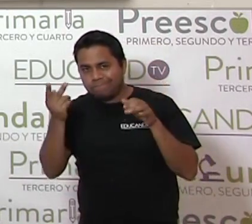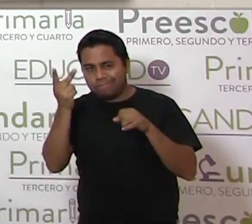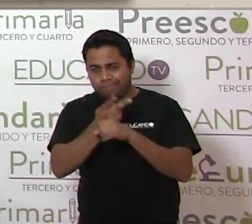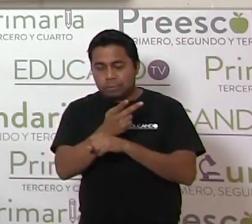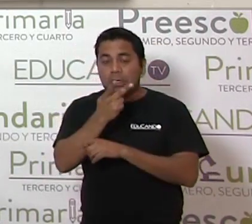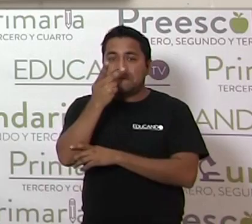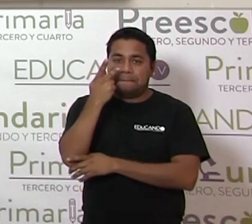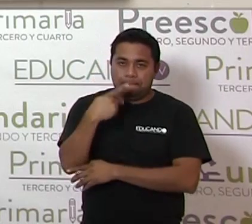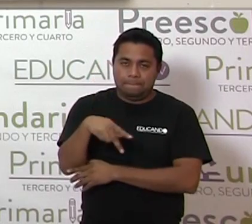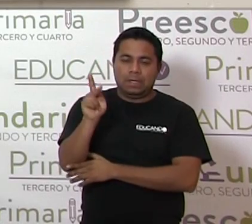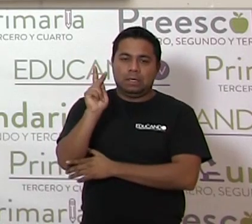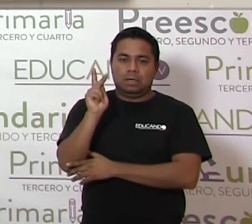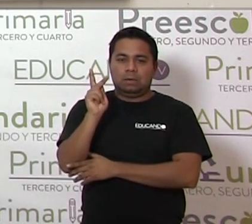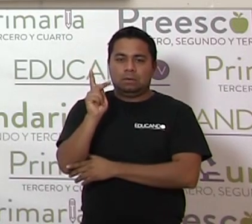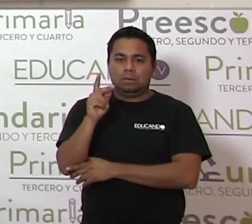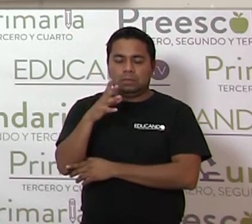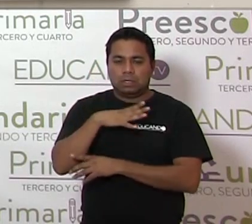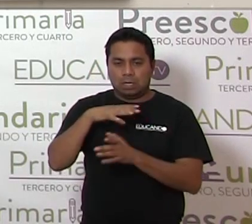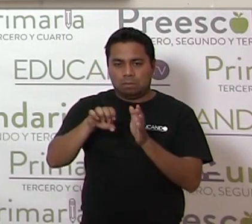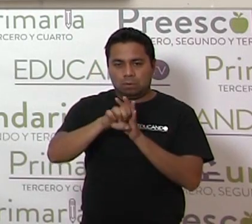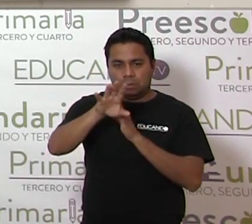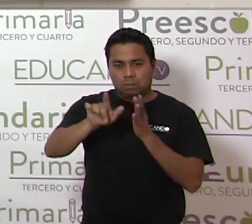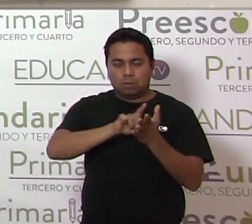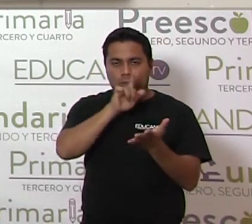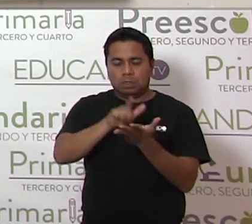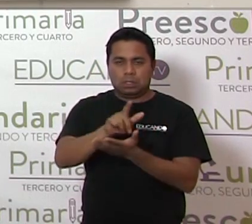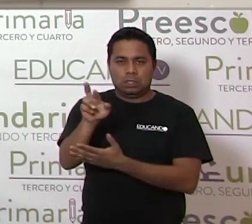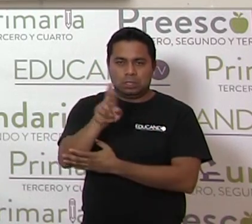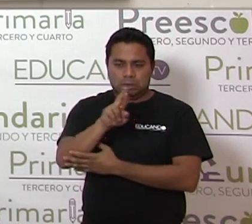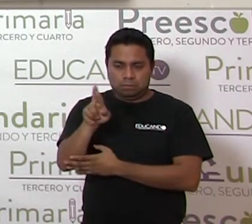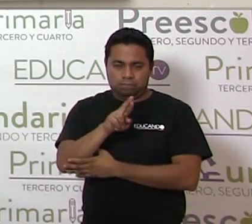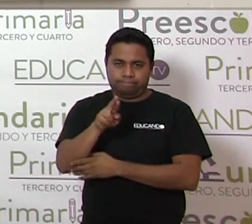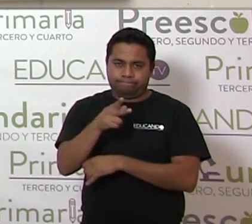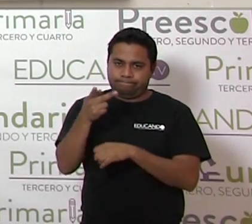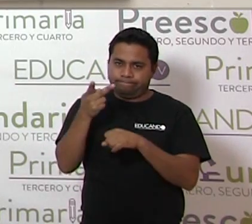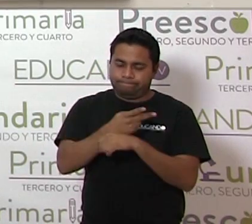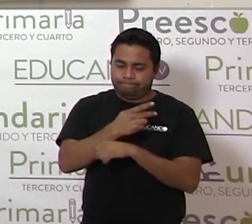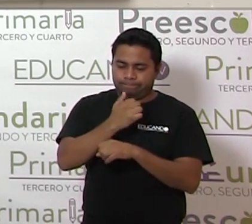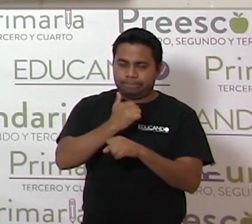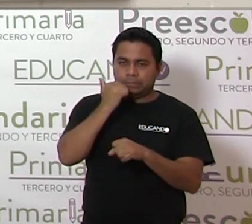pero vemos que las leyes de reforma ocurrieron en